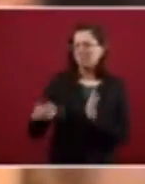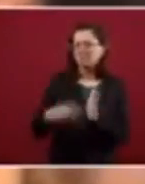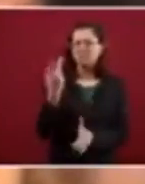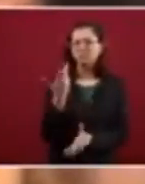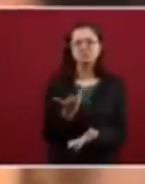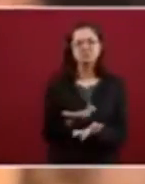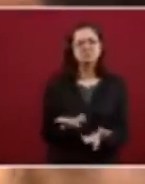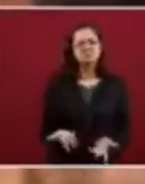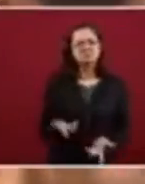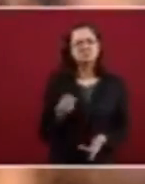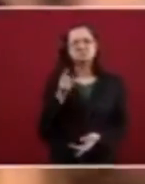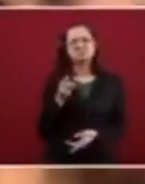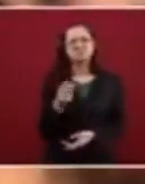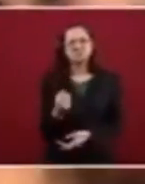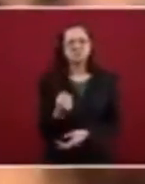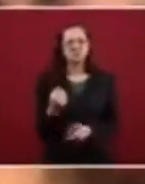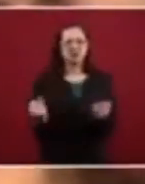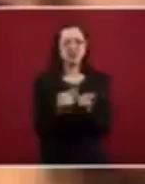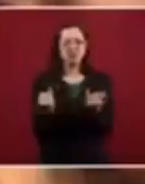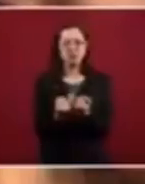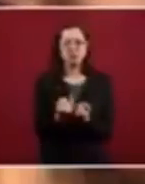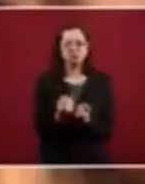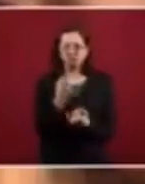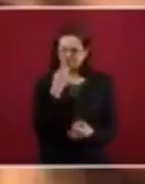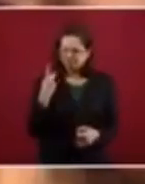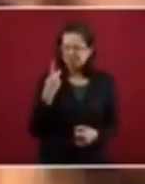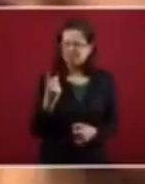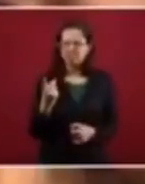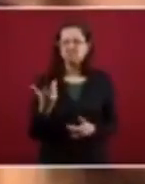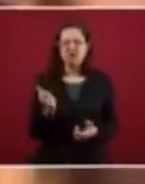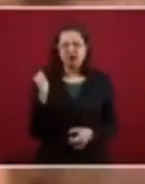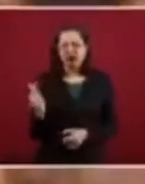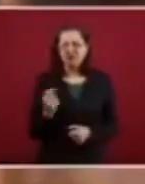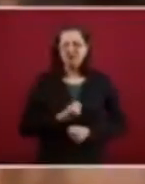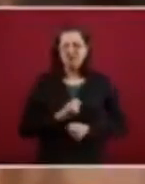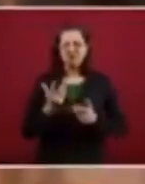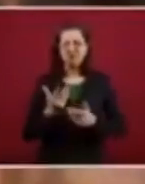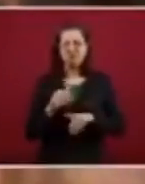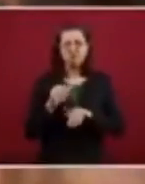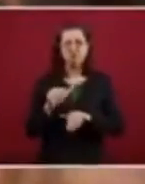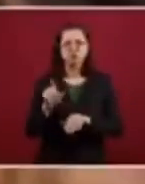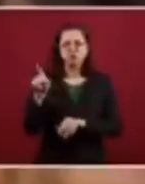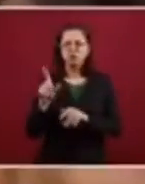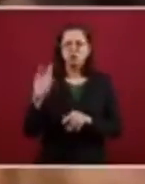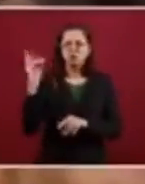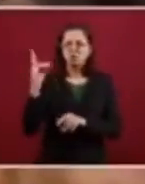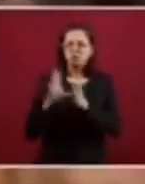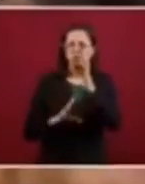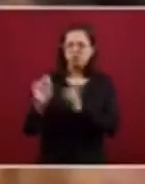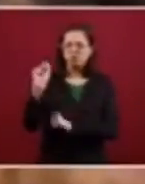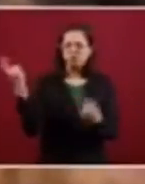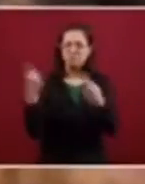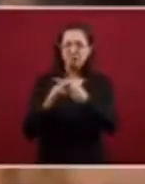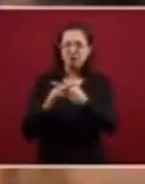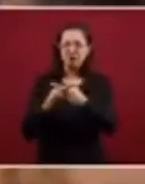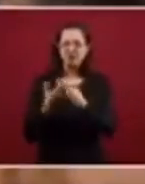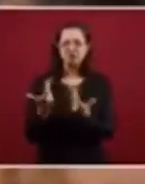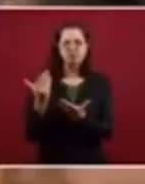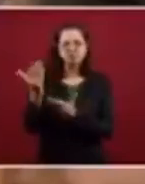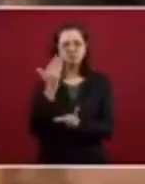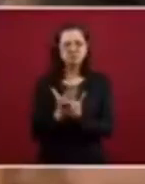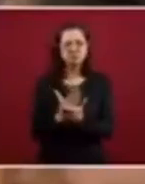qué no se ha expresado con la misma contundencia respecto a la violación a la Constitución de Bolivia y al